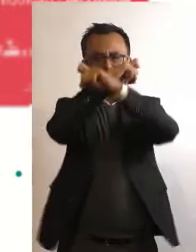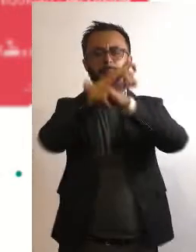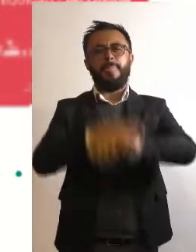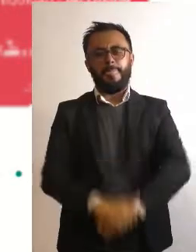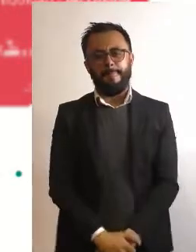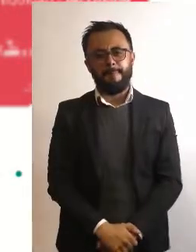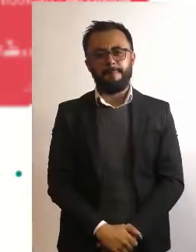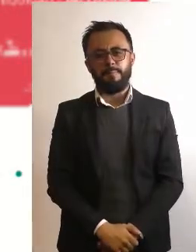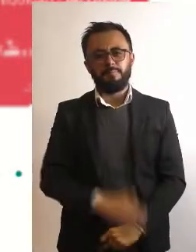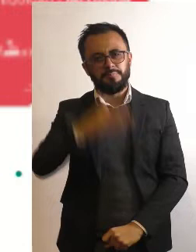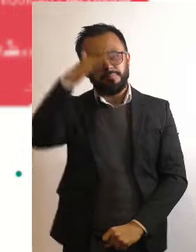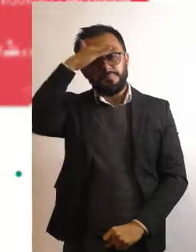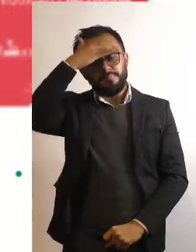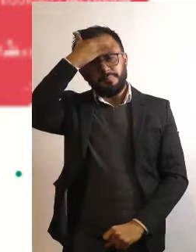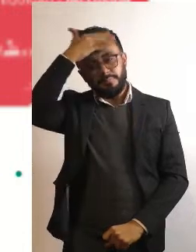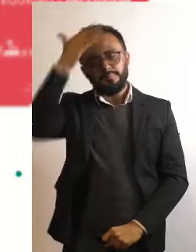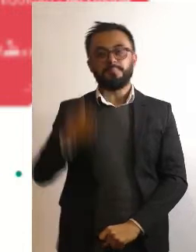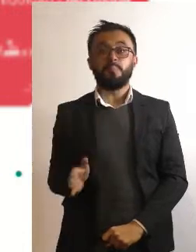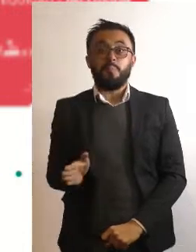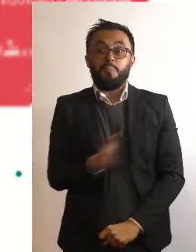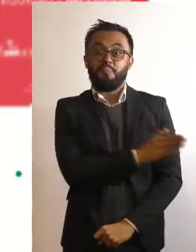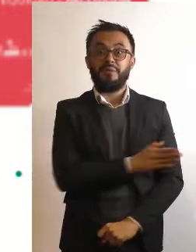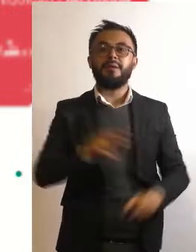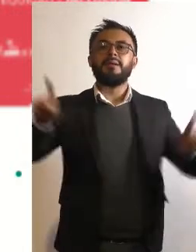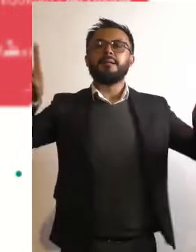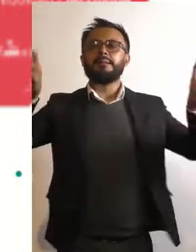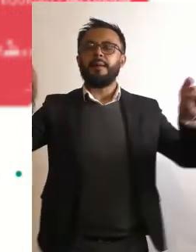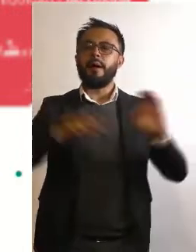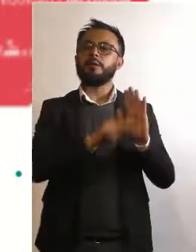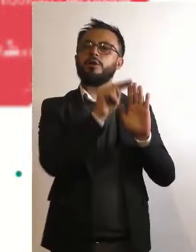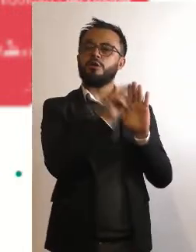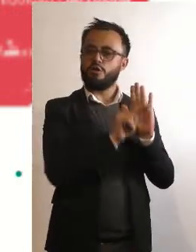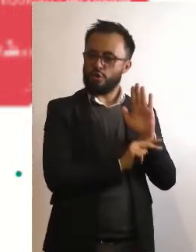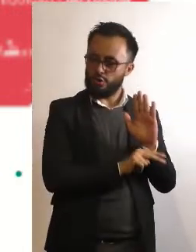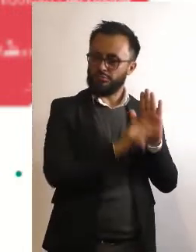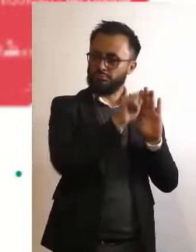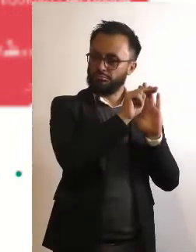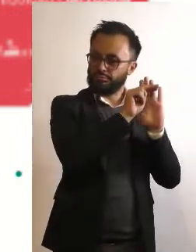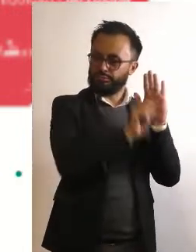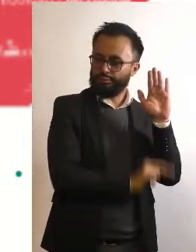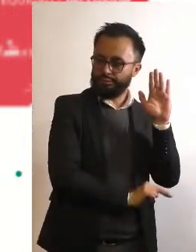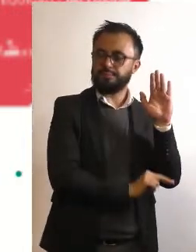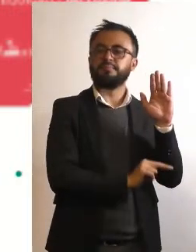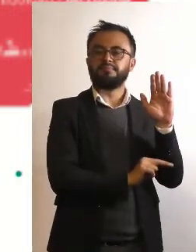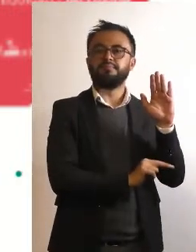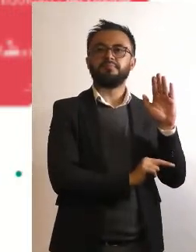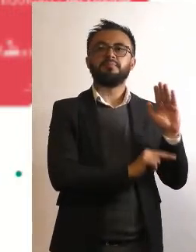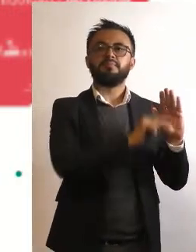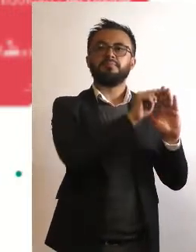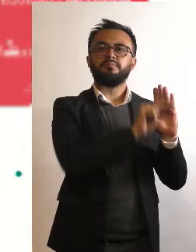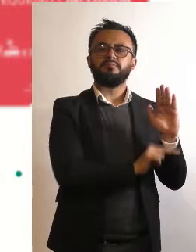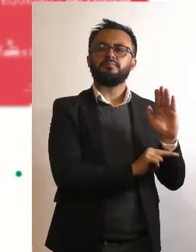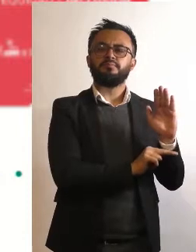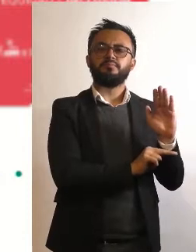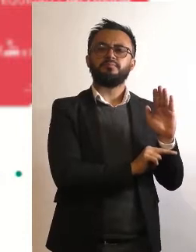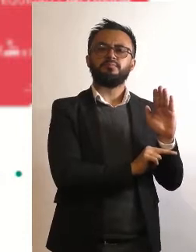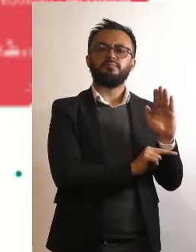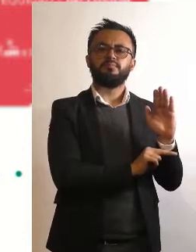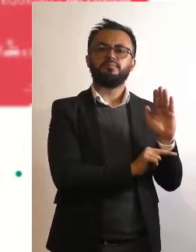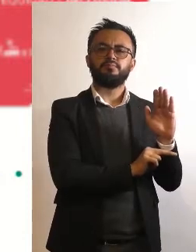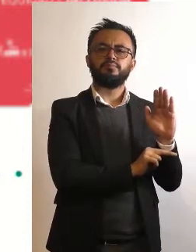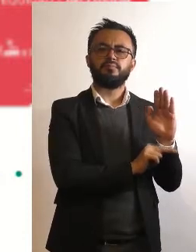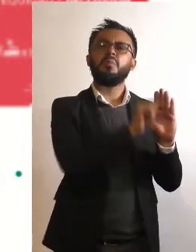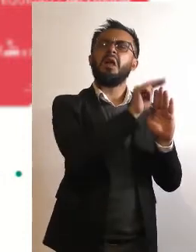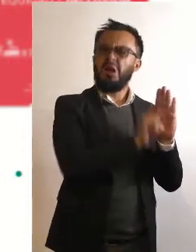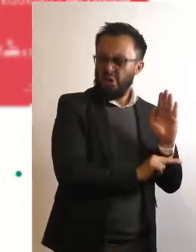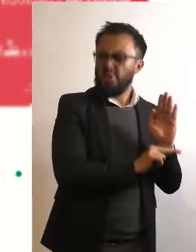En términos de normatividades, hemos venido trabajando en la actualización de los diferentes estatutos